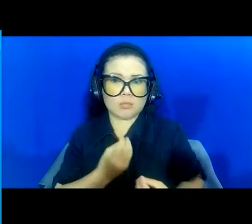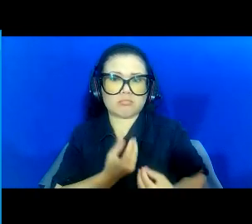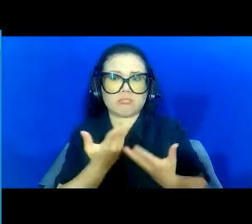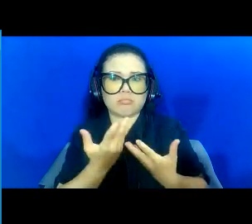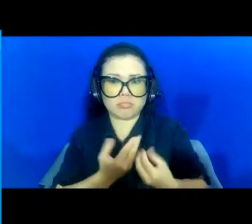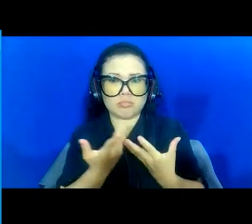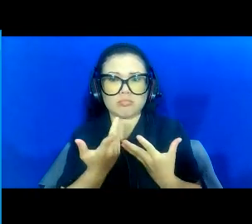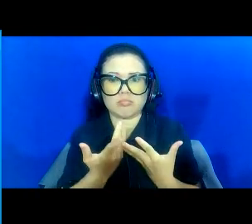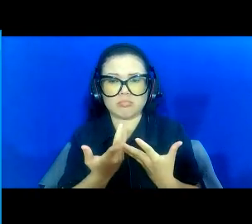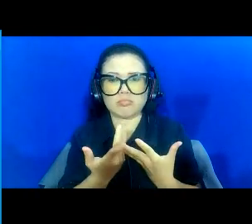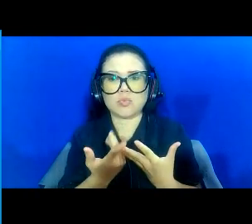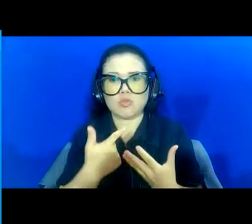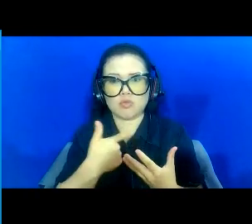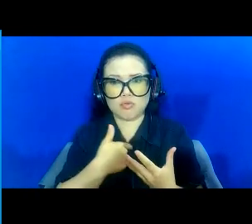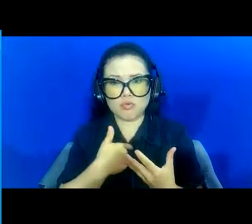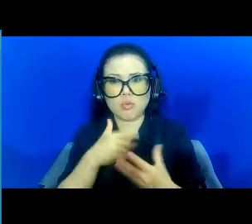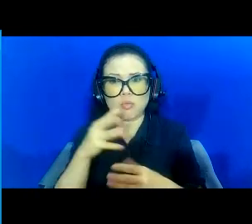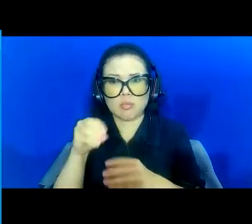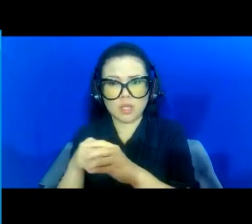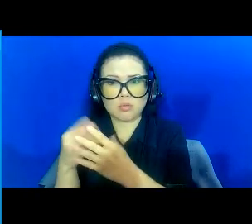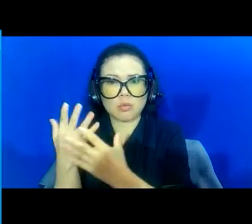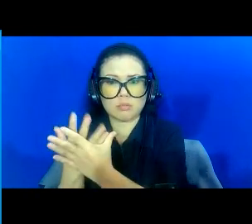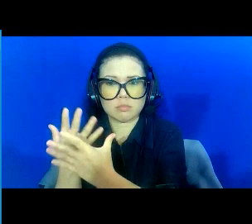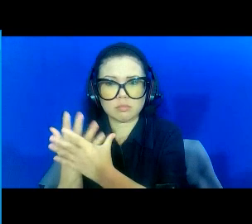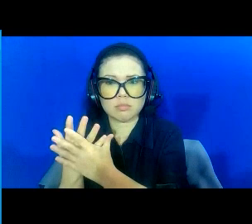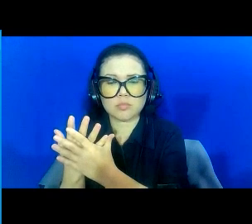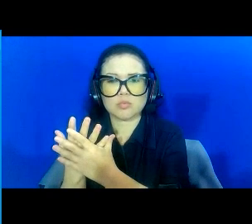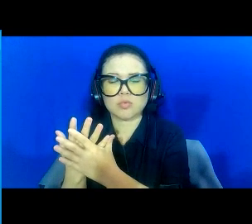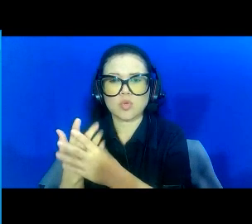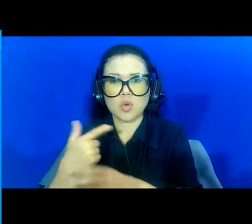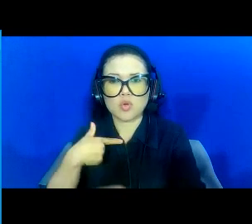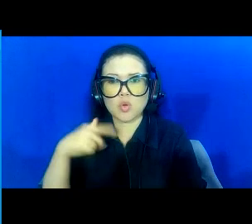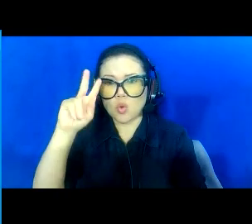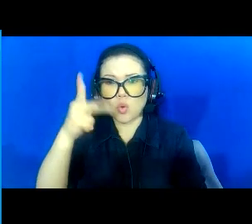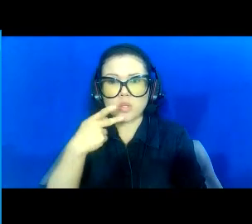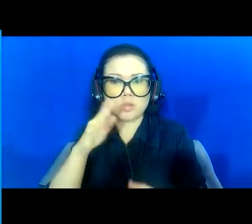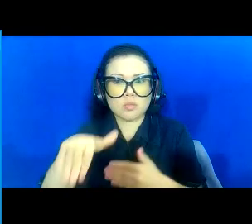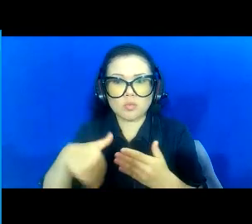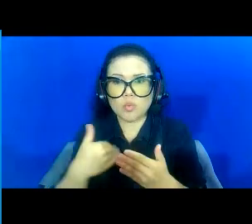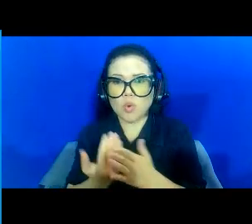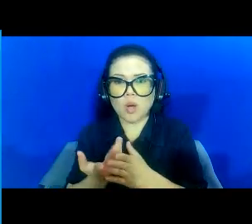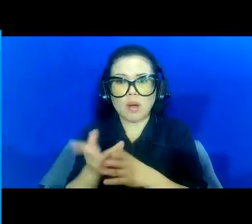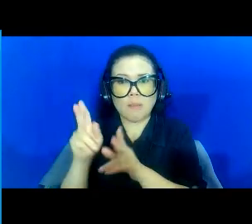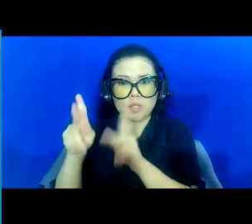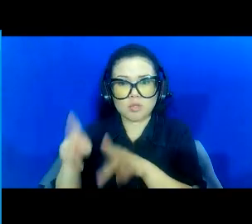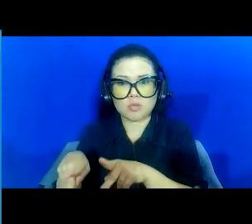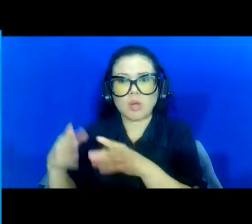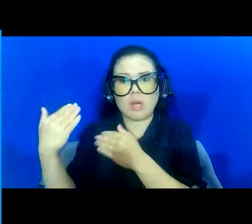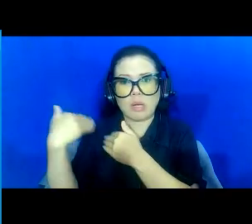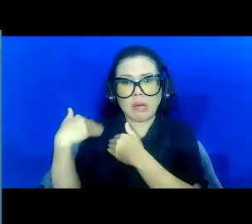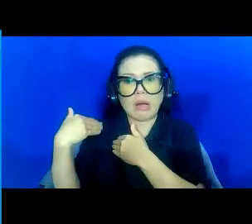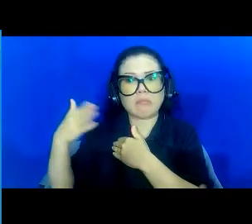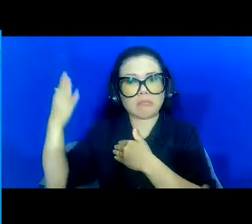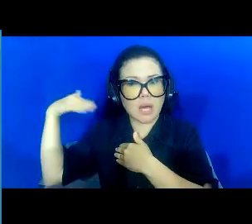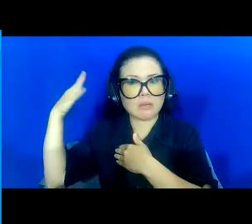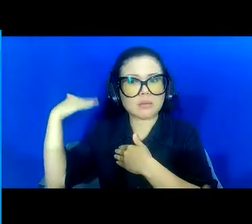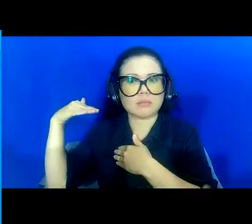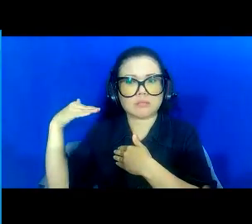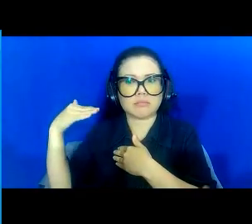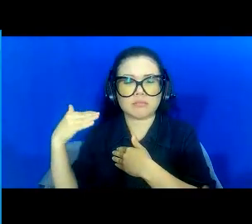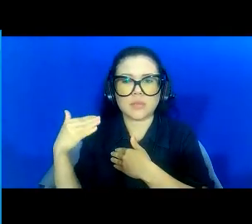Viví, trabajé en presidio, conocí a todos los grandes que ya no existen, de verdad, pero así, allí no había, en la droga